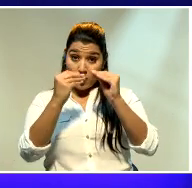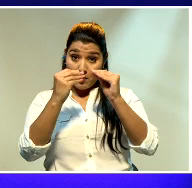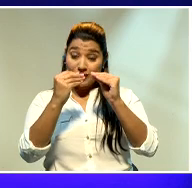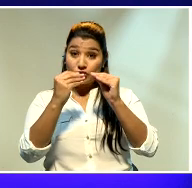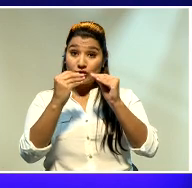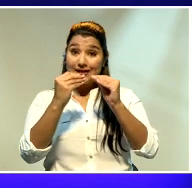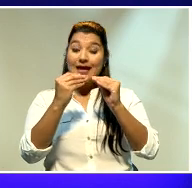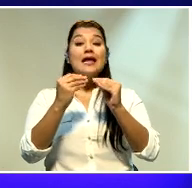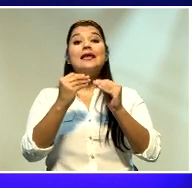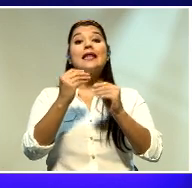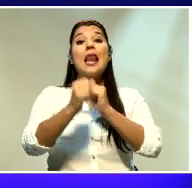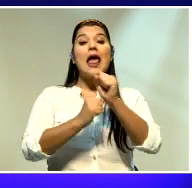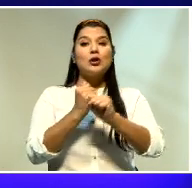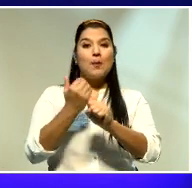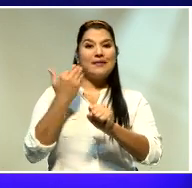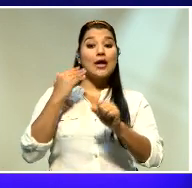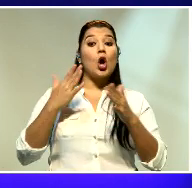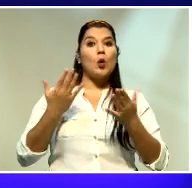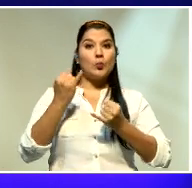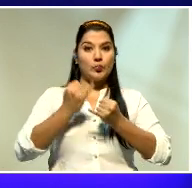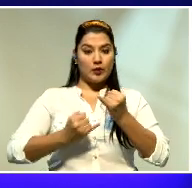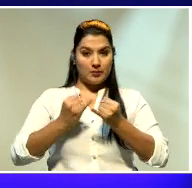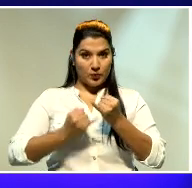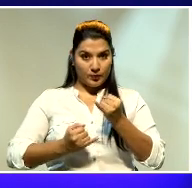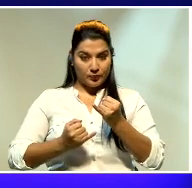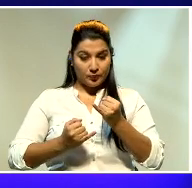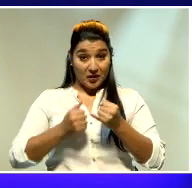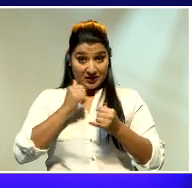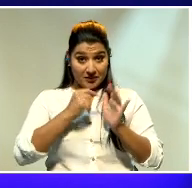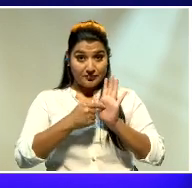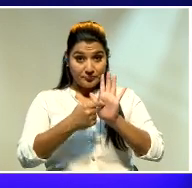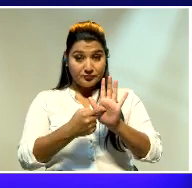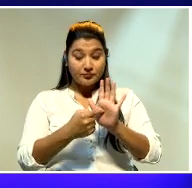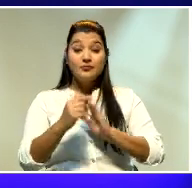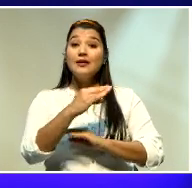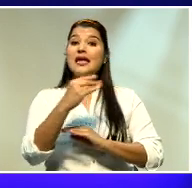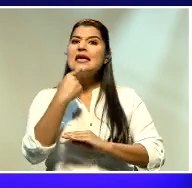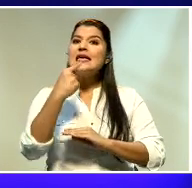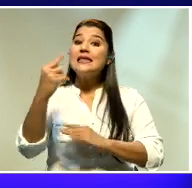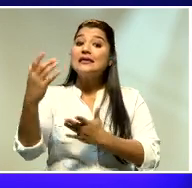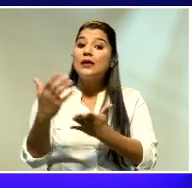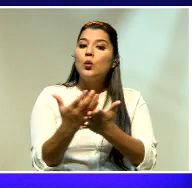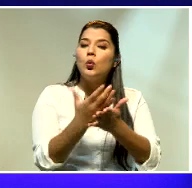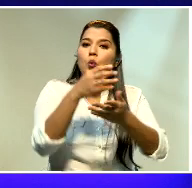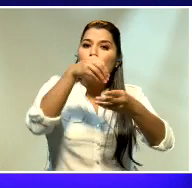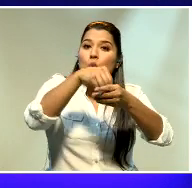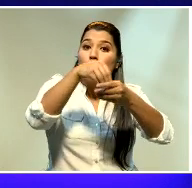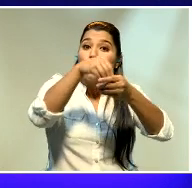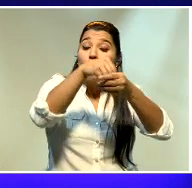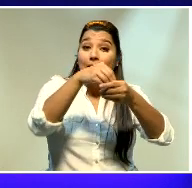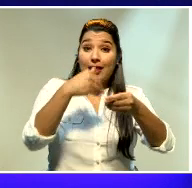cierre económico del año pasado y nos dice que los ingresos del gobierno